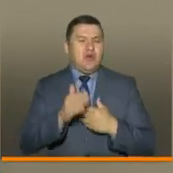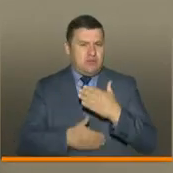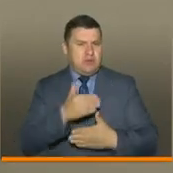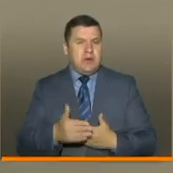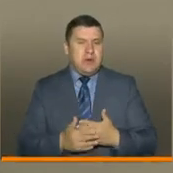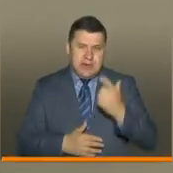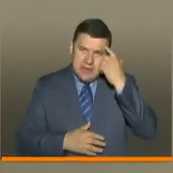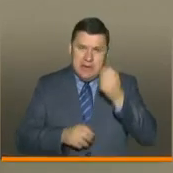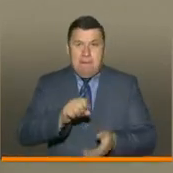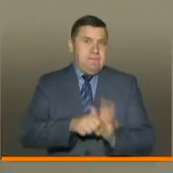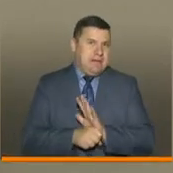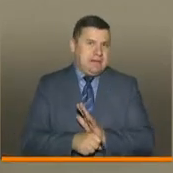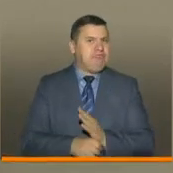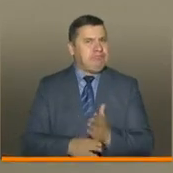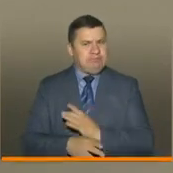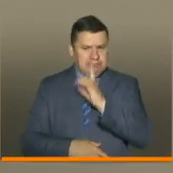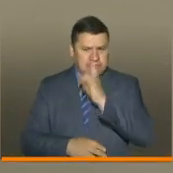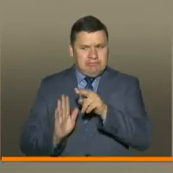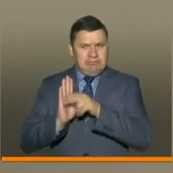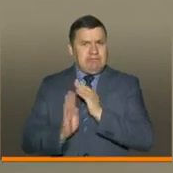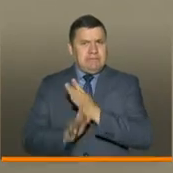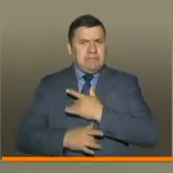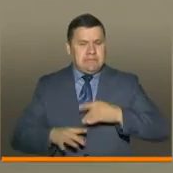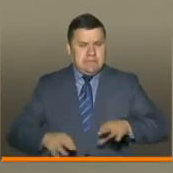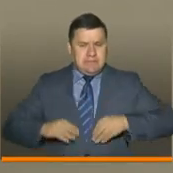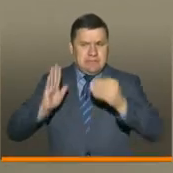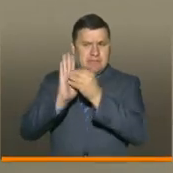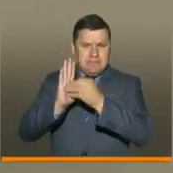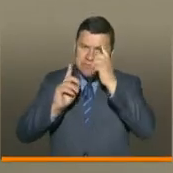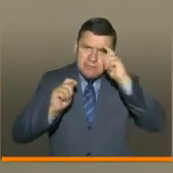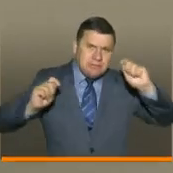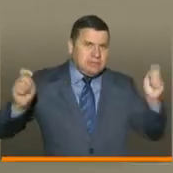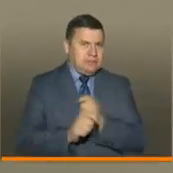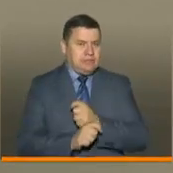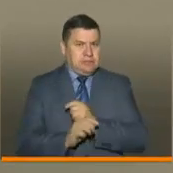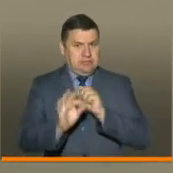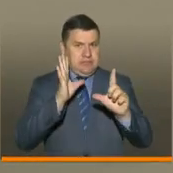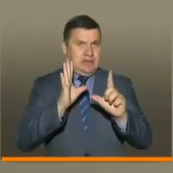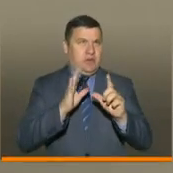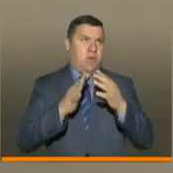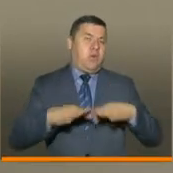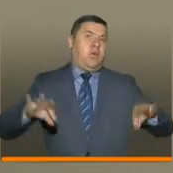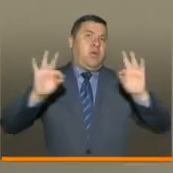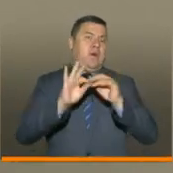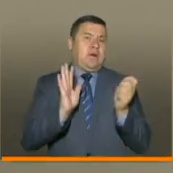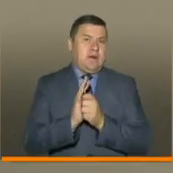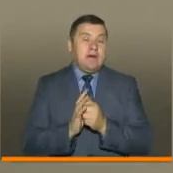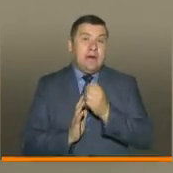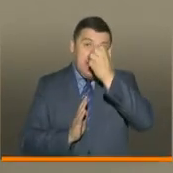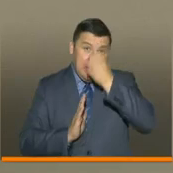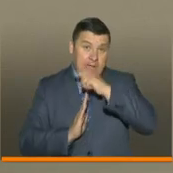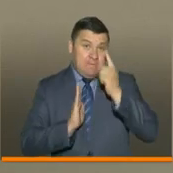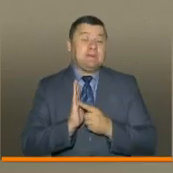en marco de la pandemia, pero tomando todas las medidas de bioseguridad y haciendo una transformación digital que no tiene precedentes, el ICFES ha logrado